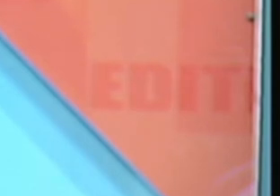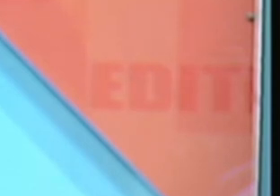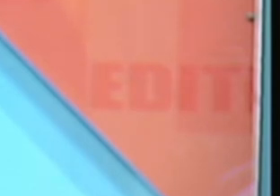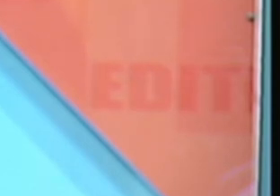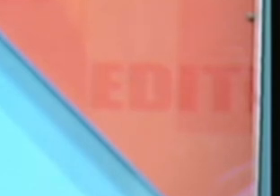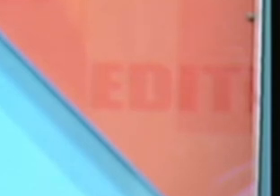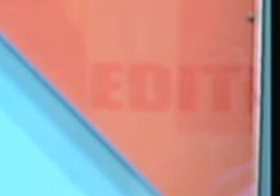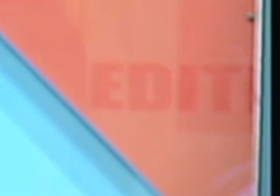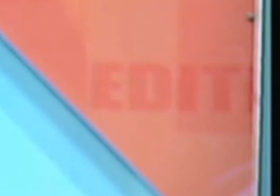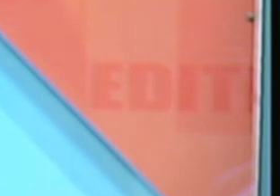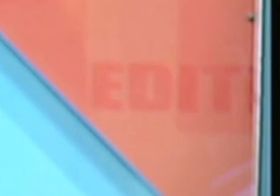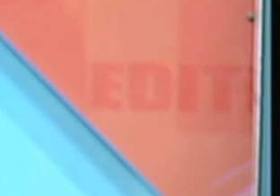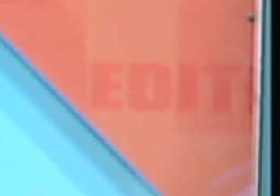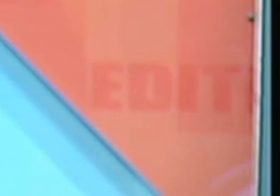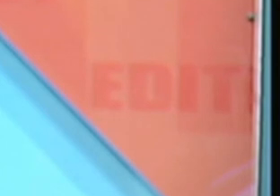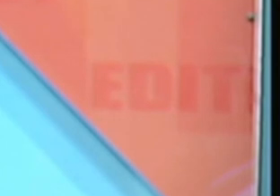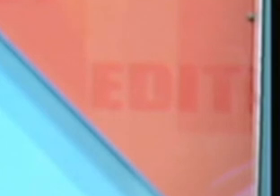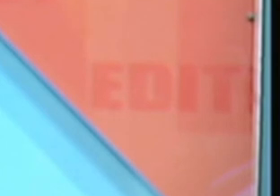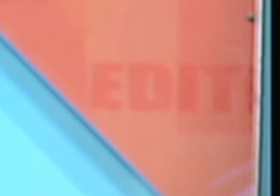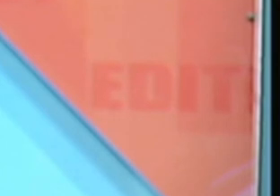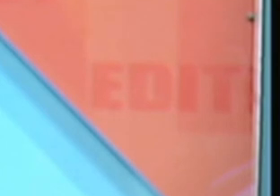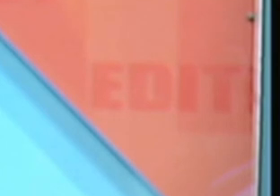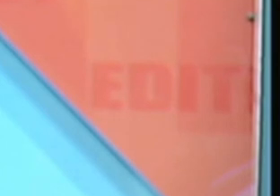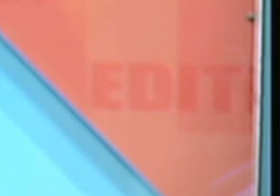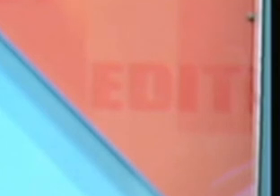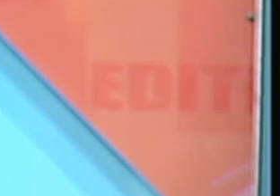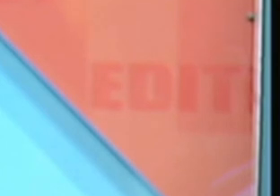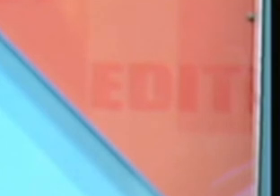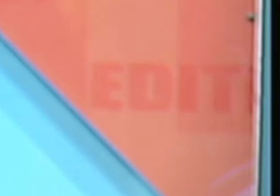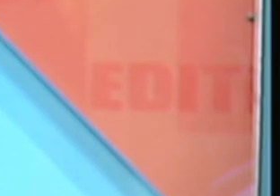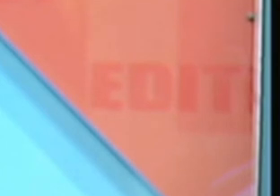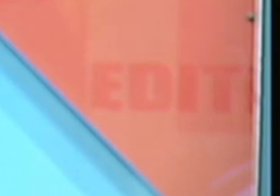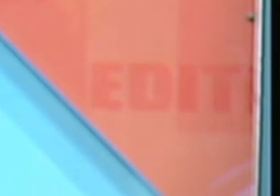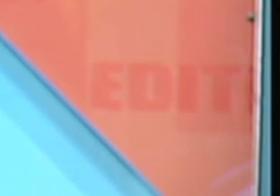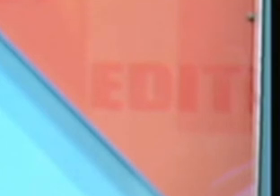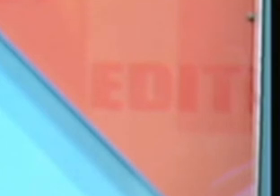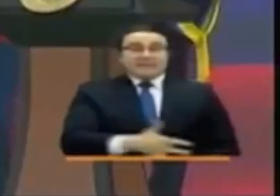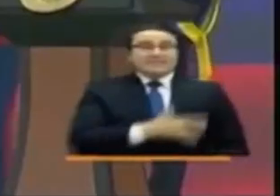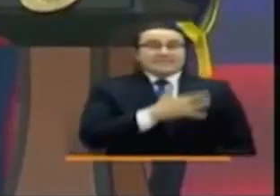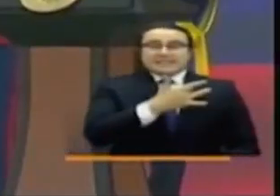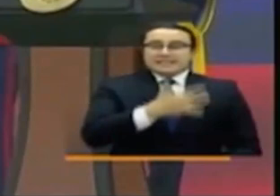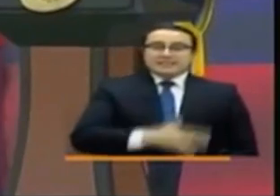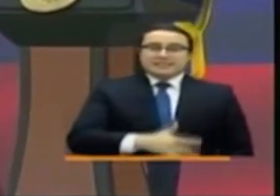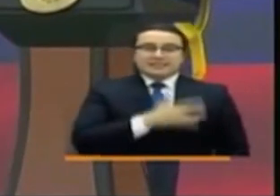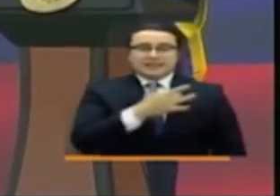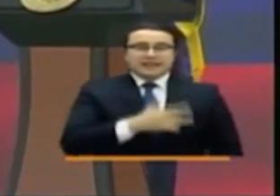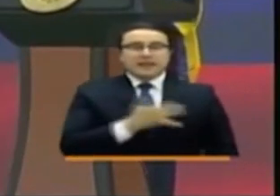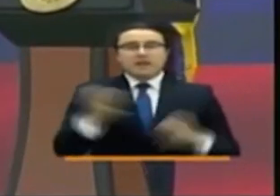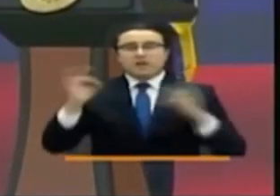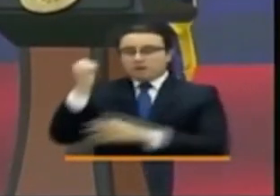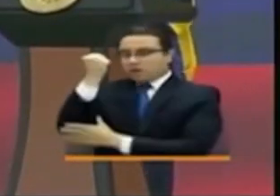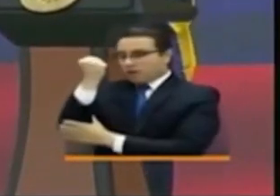Colombia, históricos y simbólicos, en el día de ayer. Vámonos con Petro y regresamos de una vez con Sergia Galván. Colombia